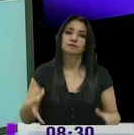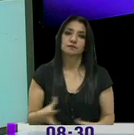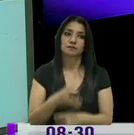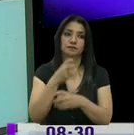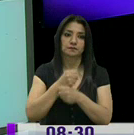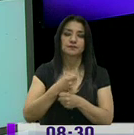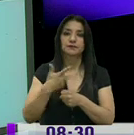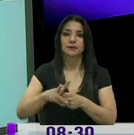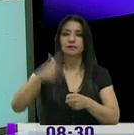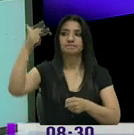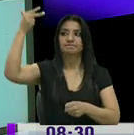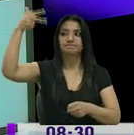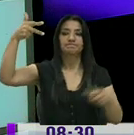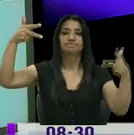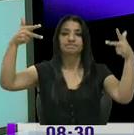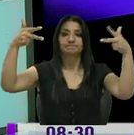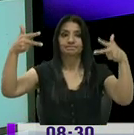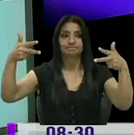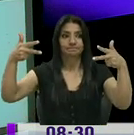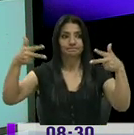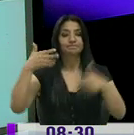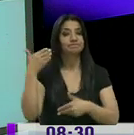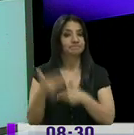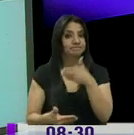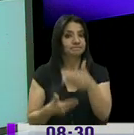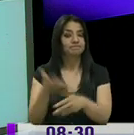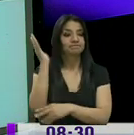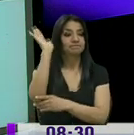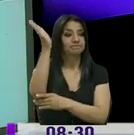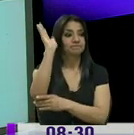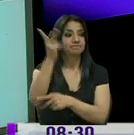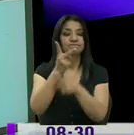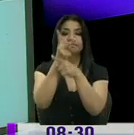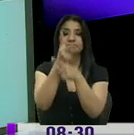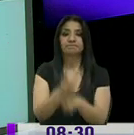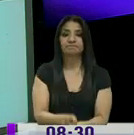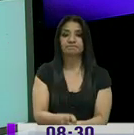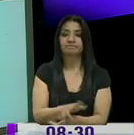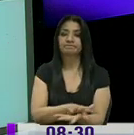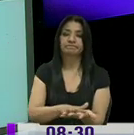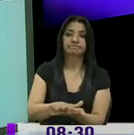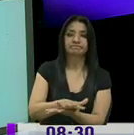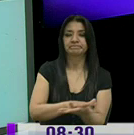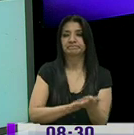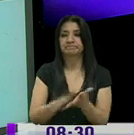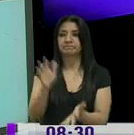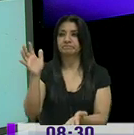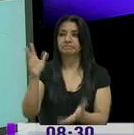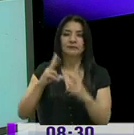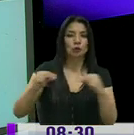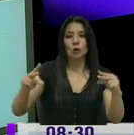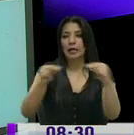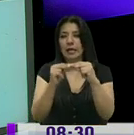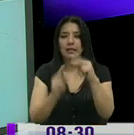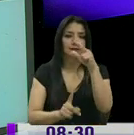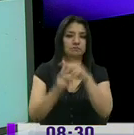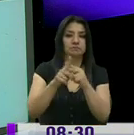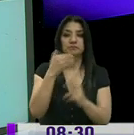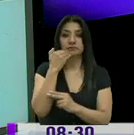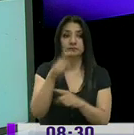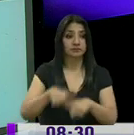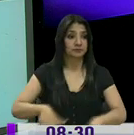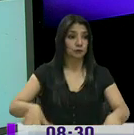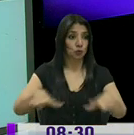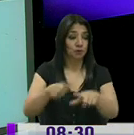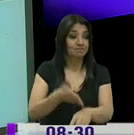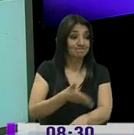cámaras de vigilancia y llevan adelante charlas de prevención de desastres naturales recordemos que este sector se vio